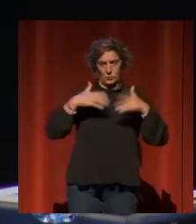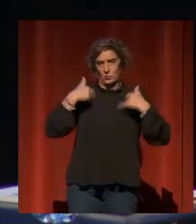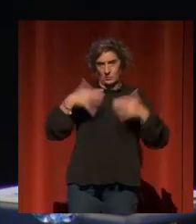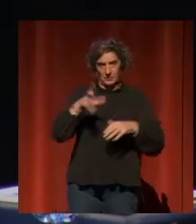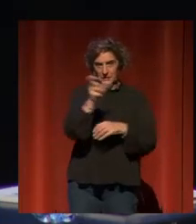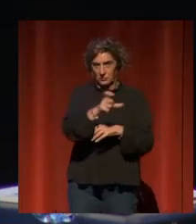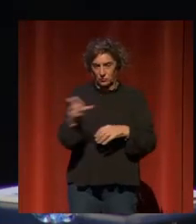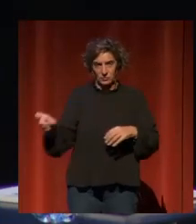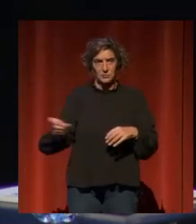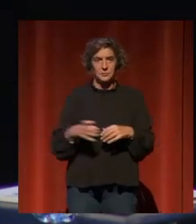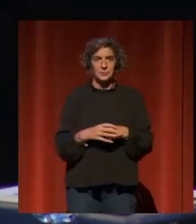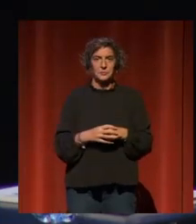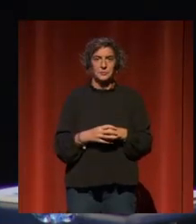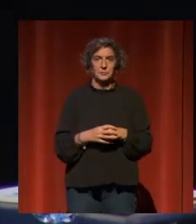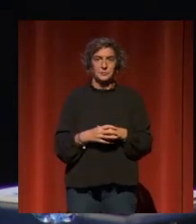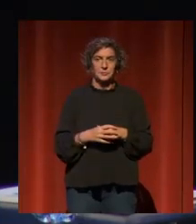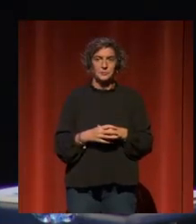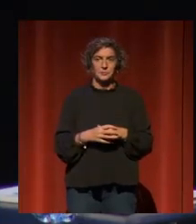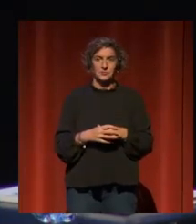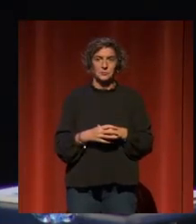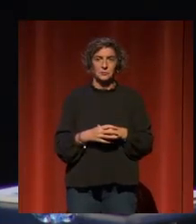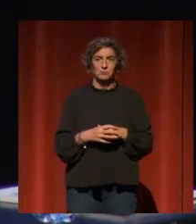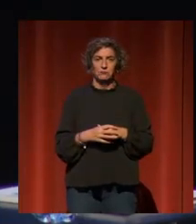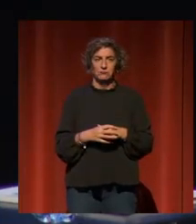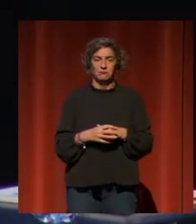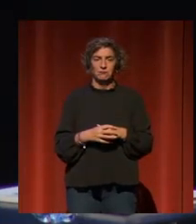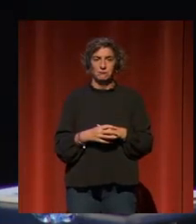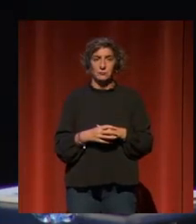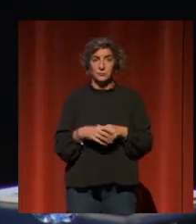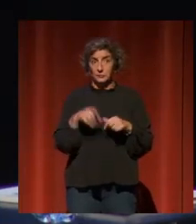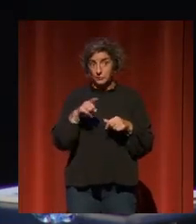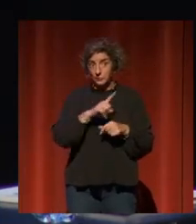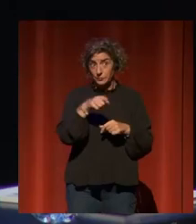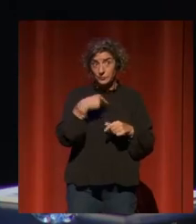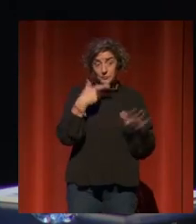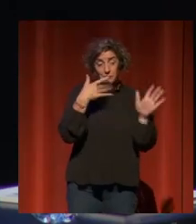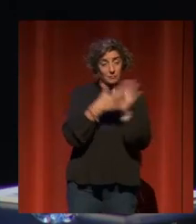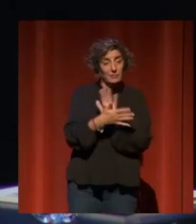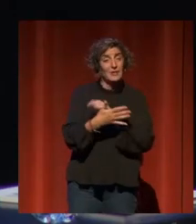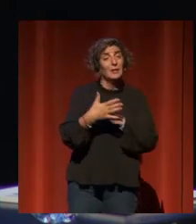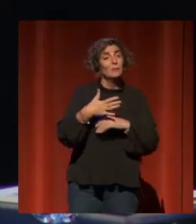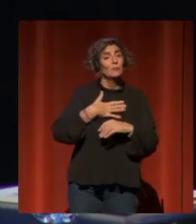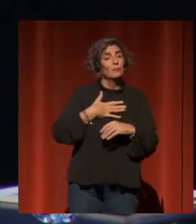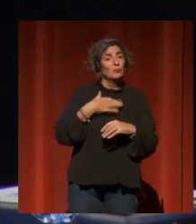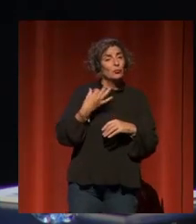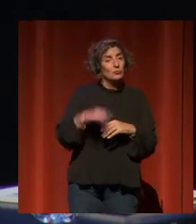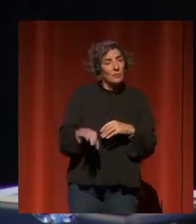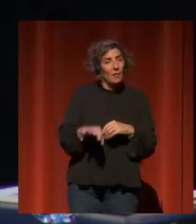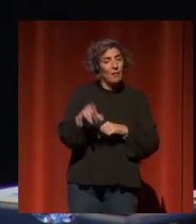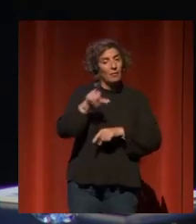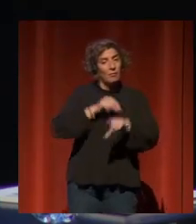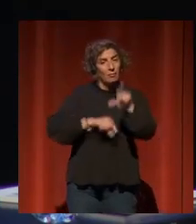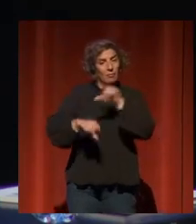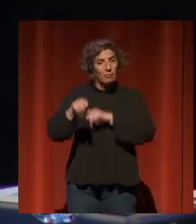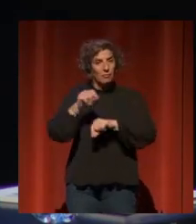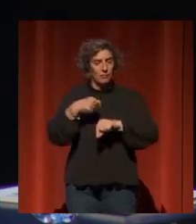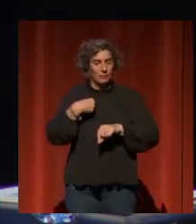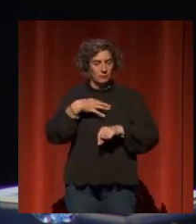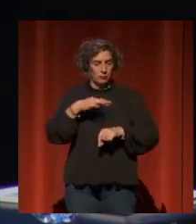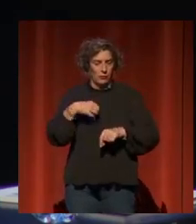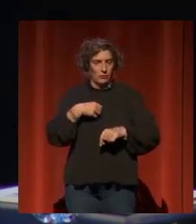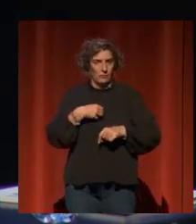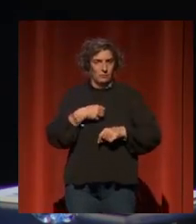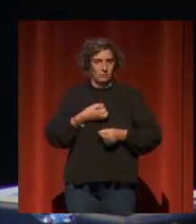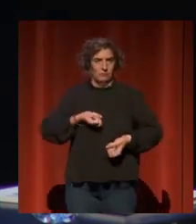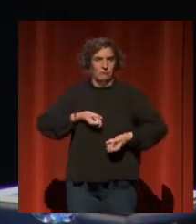y que estamos hablando de la posibilidad de las personas hablar en de sus emociones